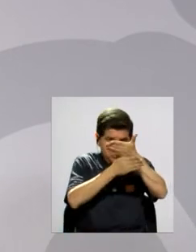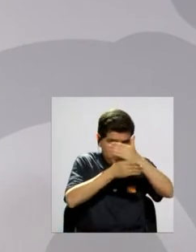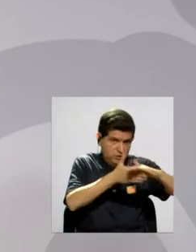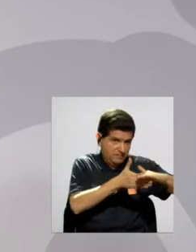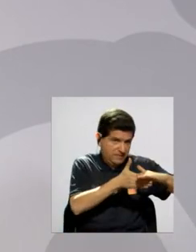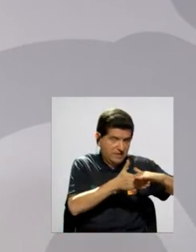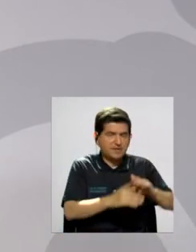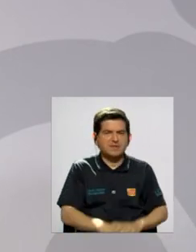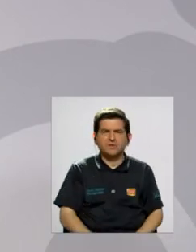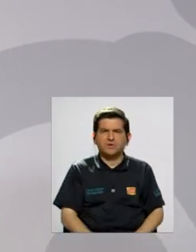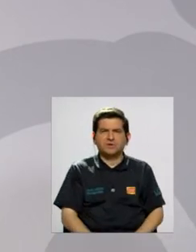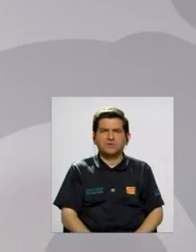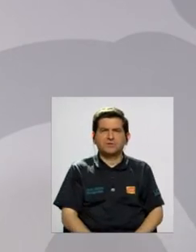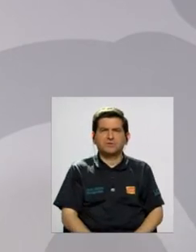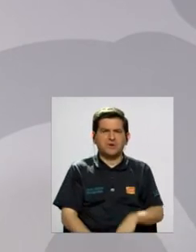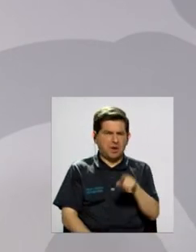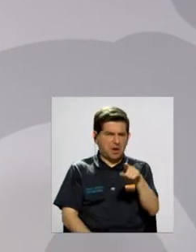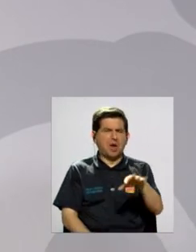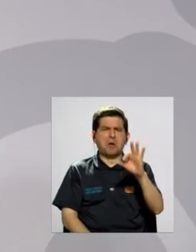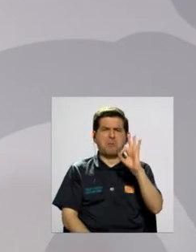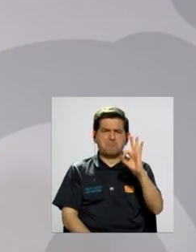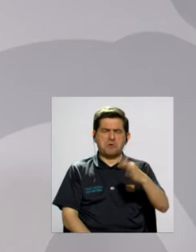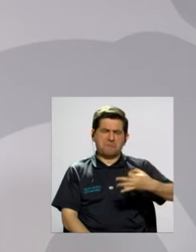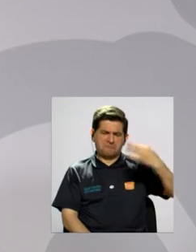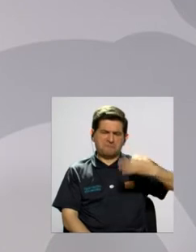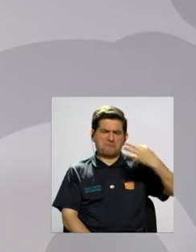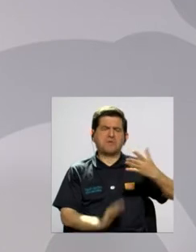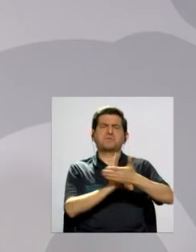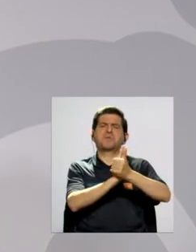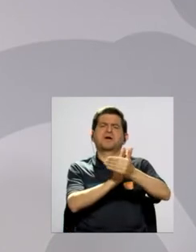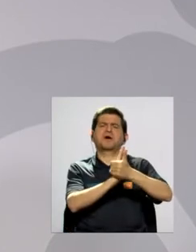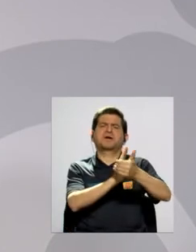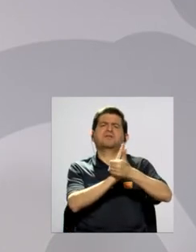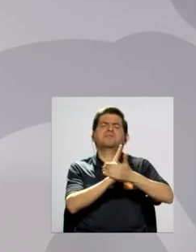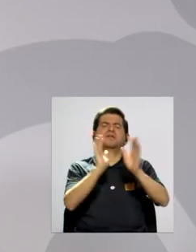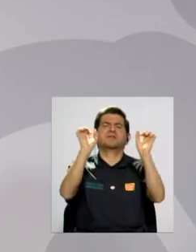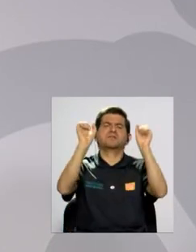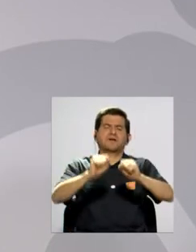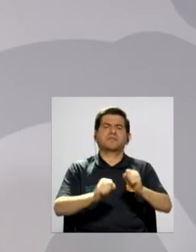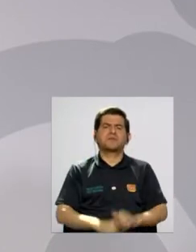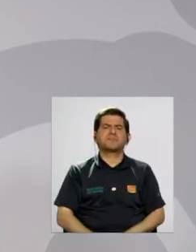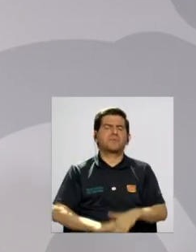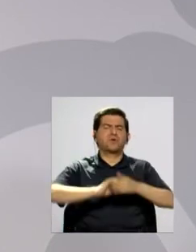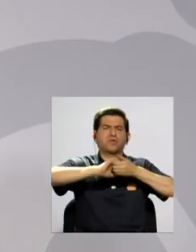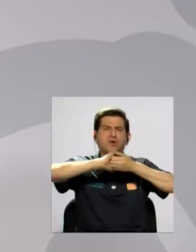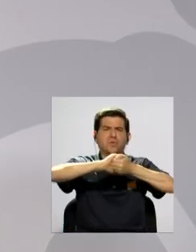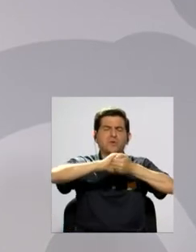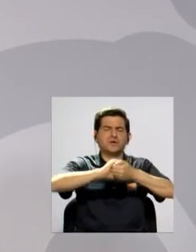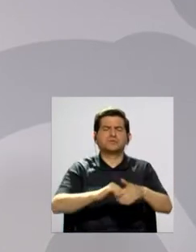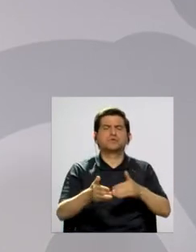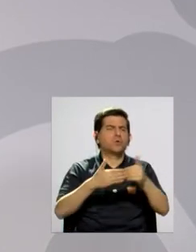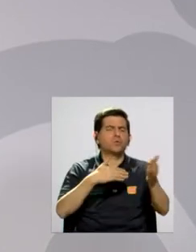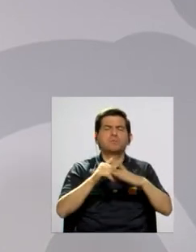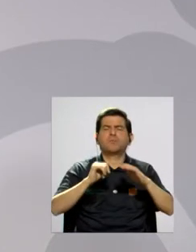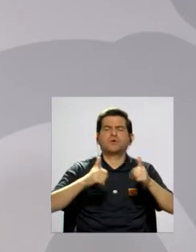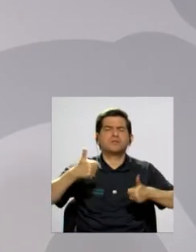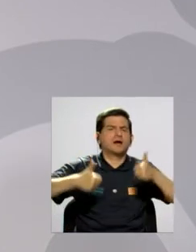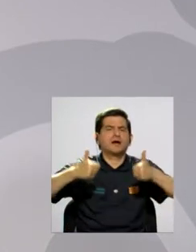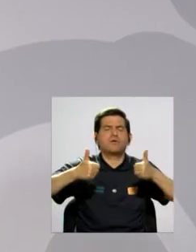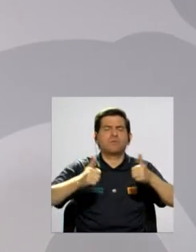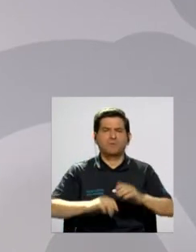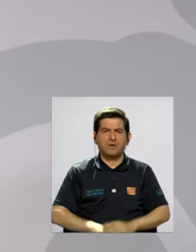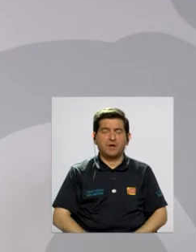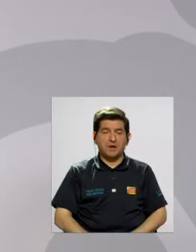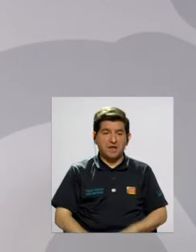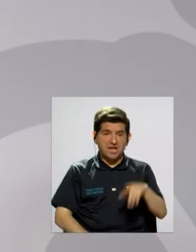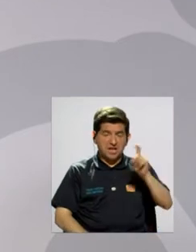bien está muy, muy bien reafirmada su capacidad para hacer coalición a un lado o hacia otro lado, y que cuando